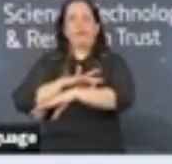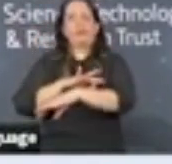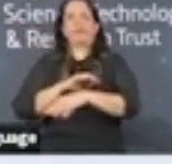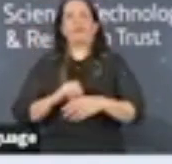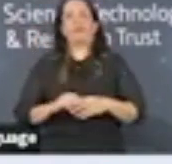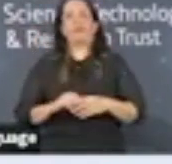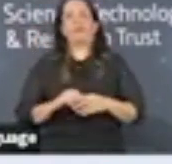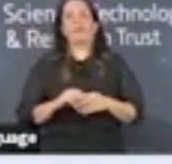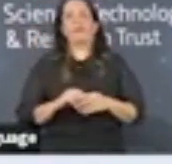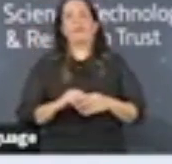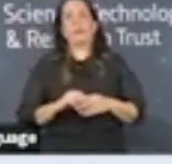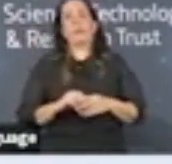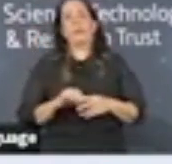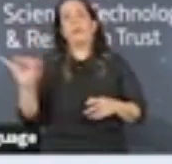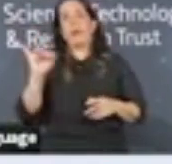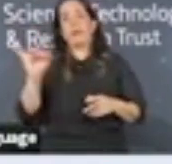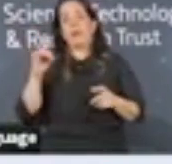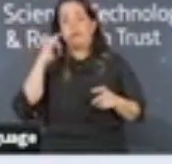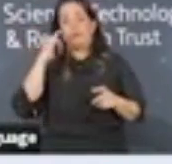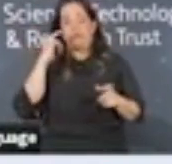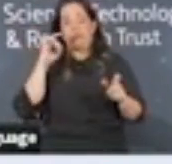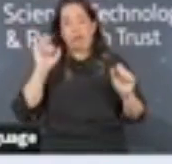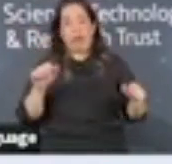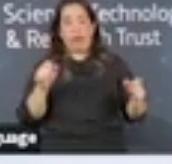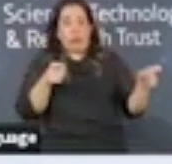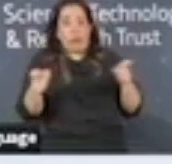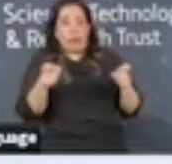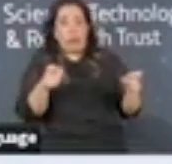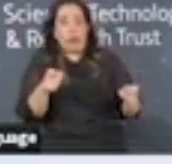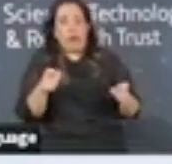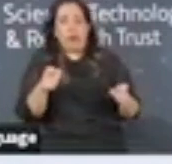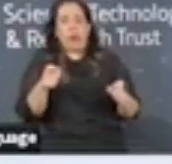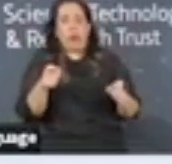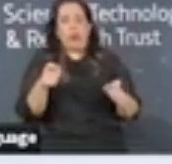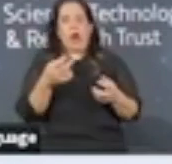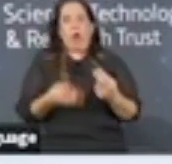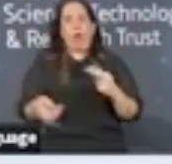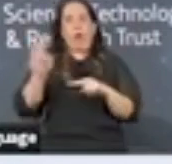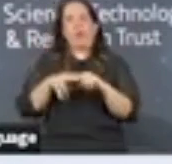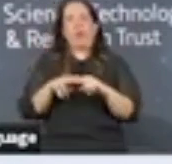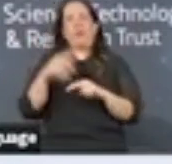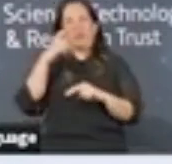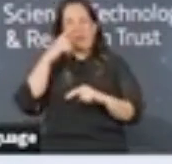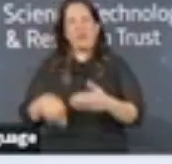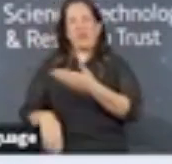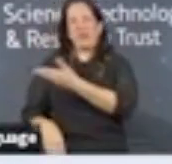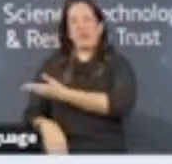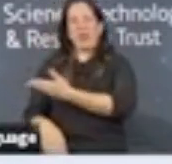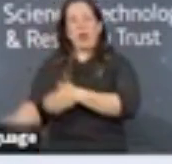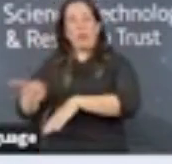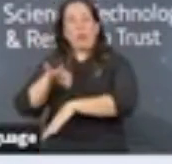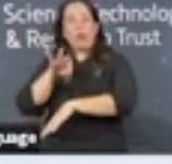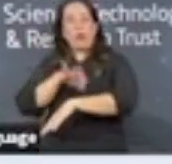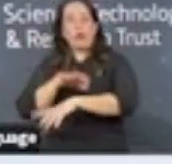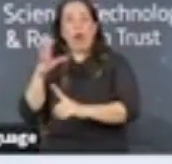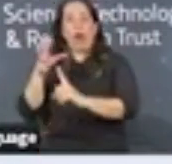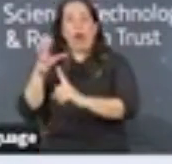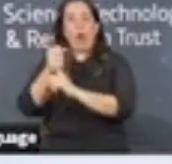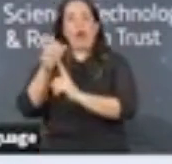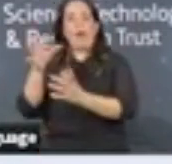para controlar su número. Aquí vemos cómo los mosquitos están atrapados en la